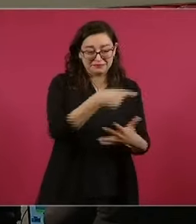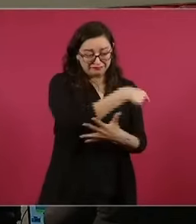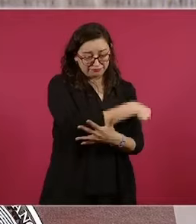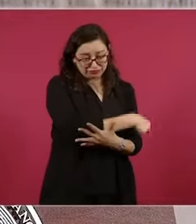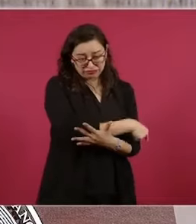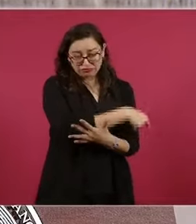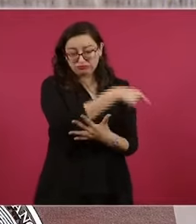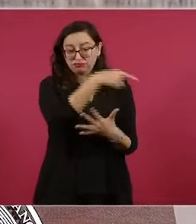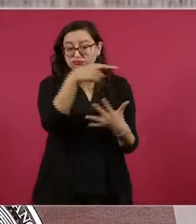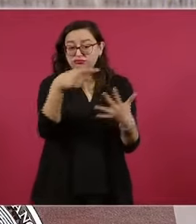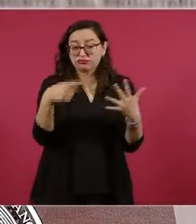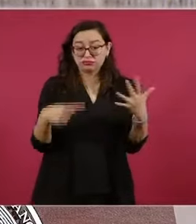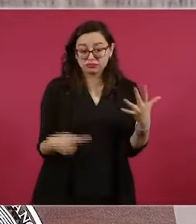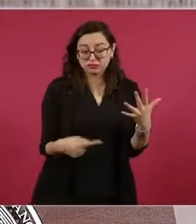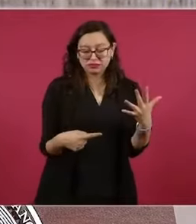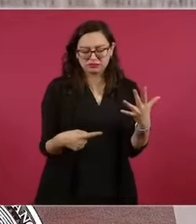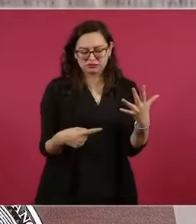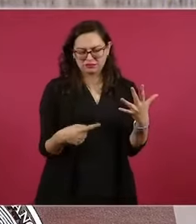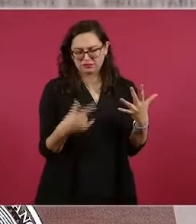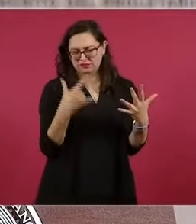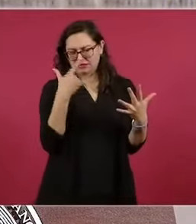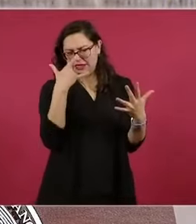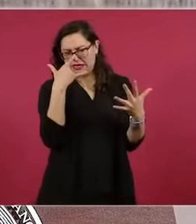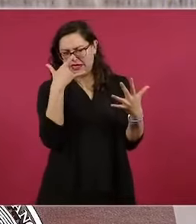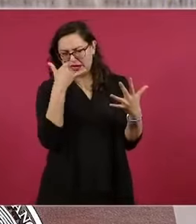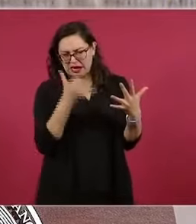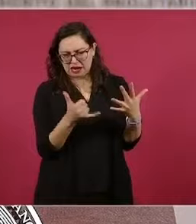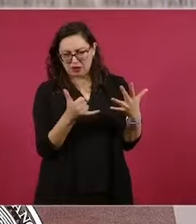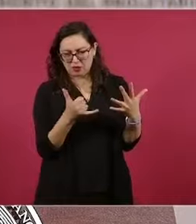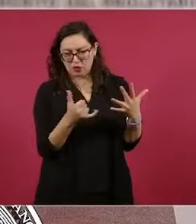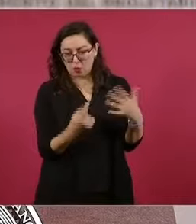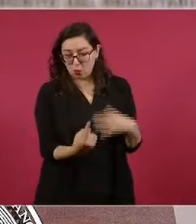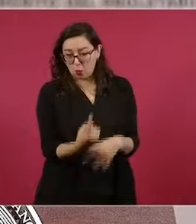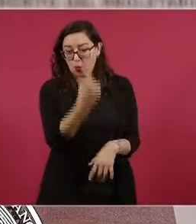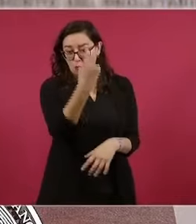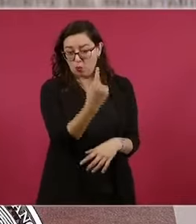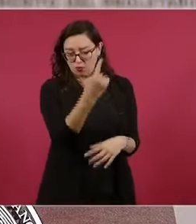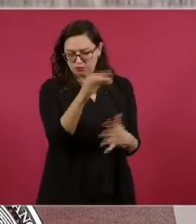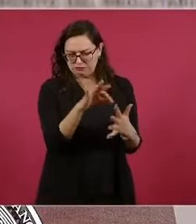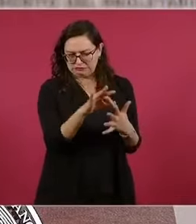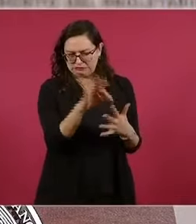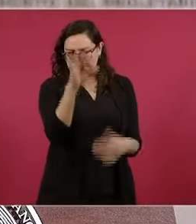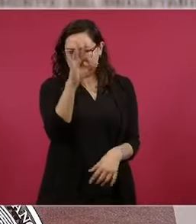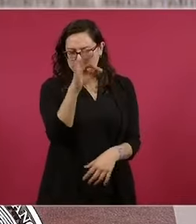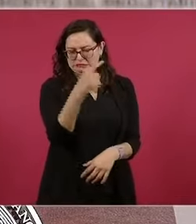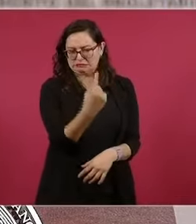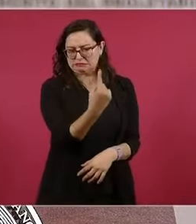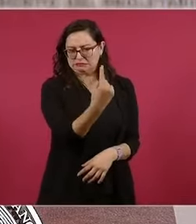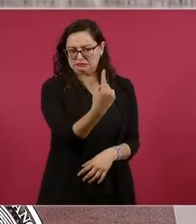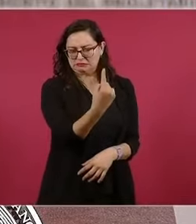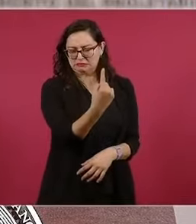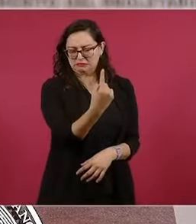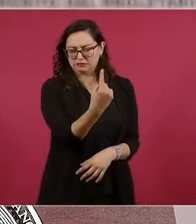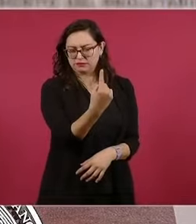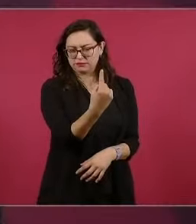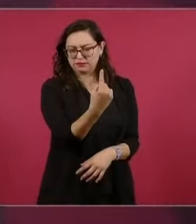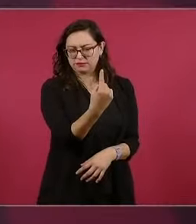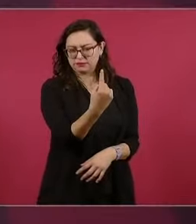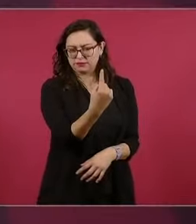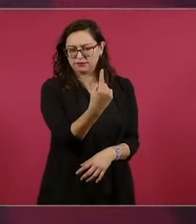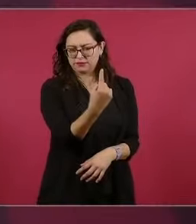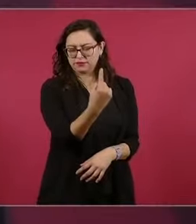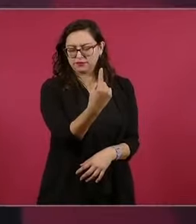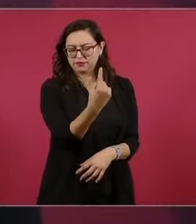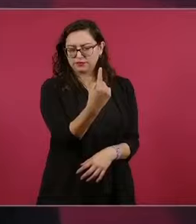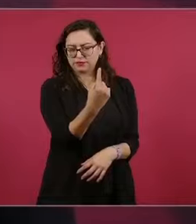mencionar, llama la atención que uno, que una de las de los